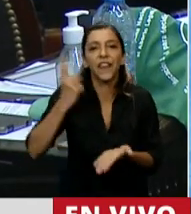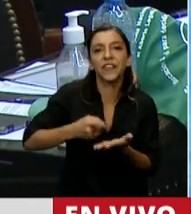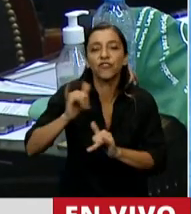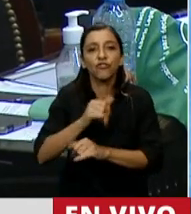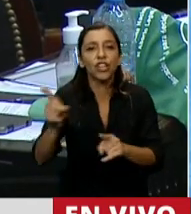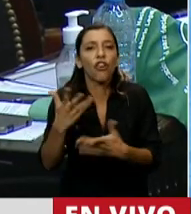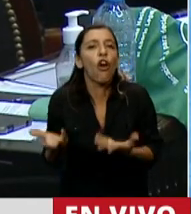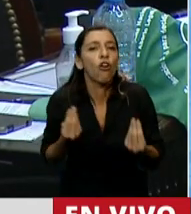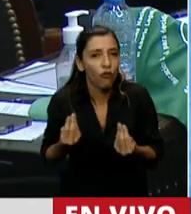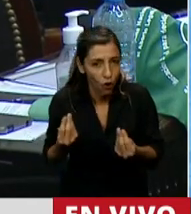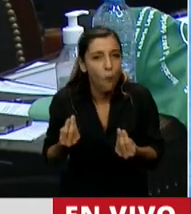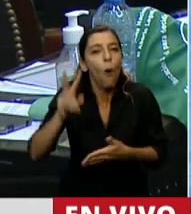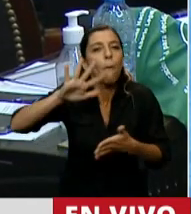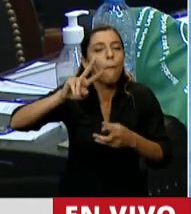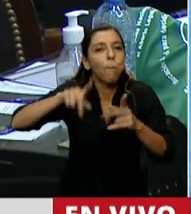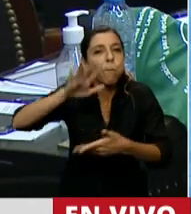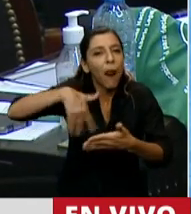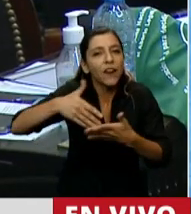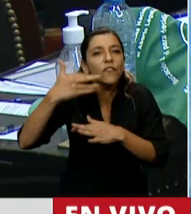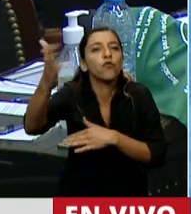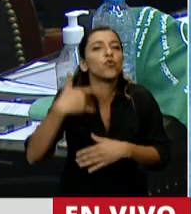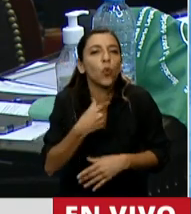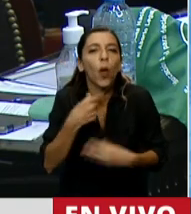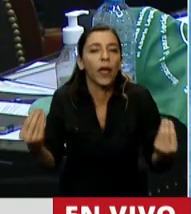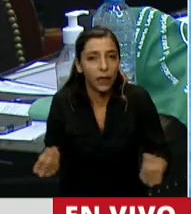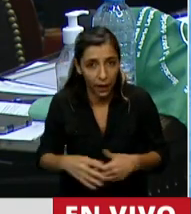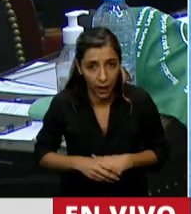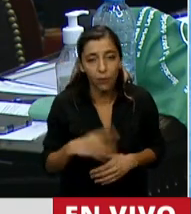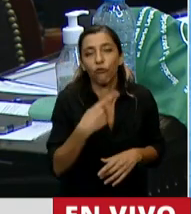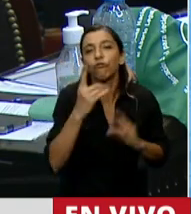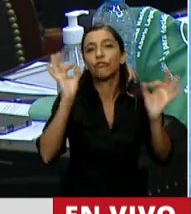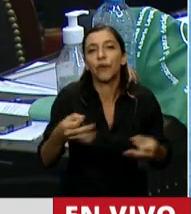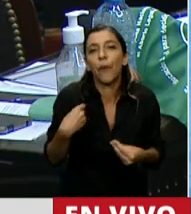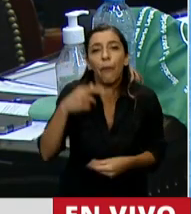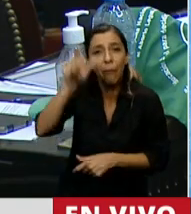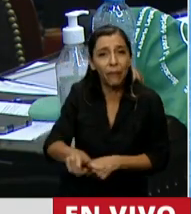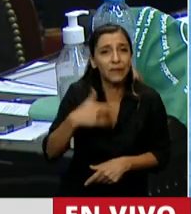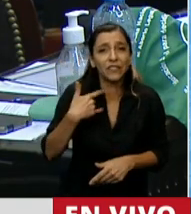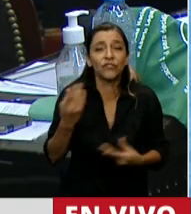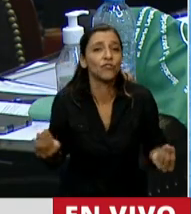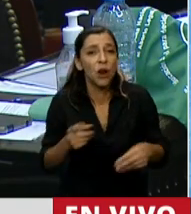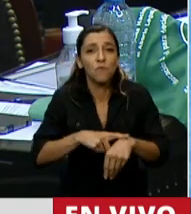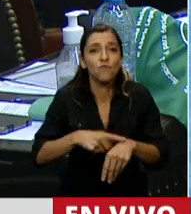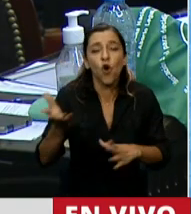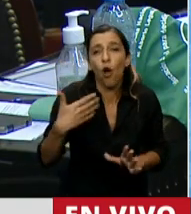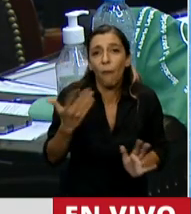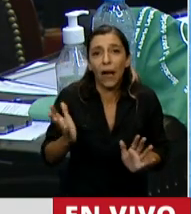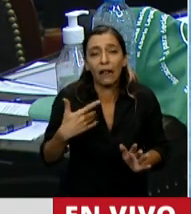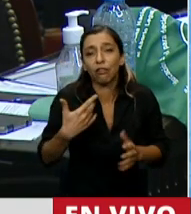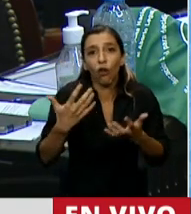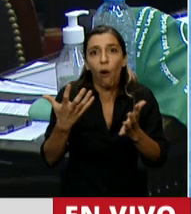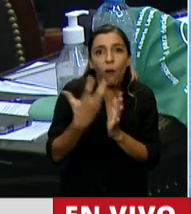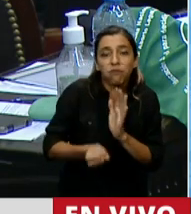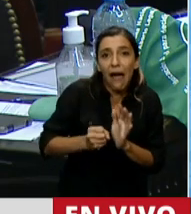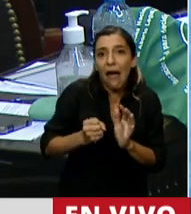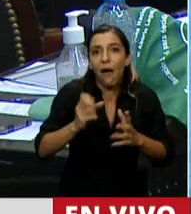e inclusiva, que no lleve a una mujer a querer abortar por un techo aparentemente inquebrantable de progreso social. Señor